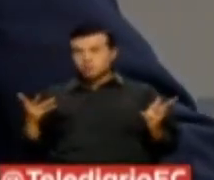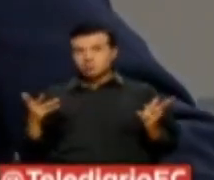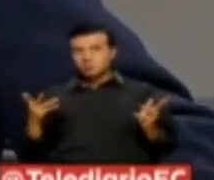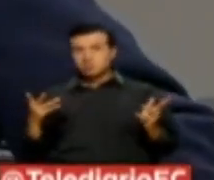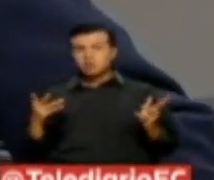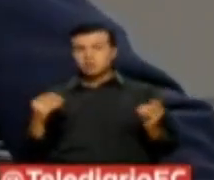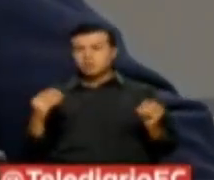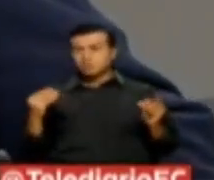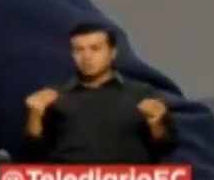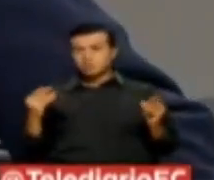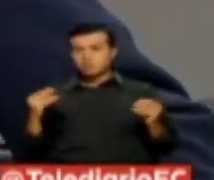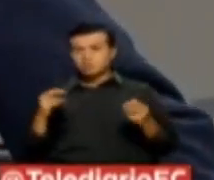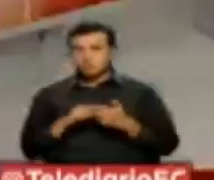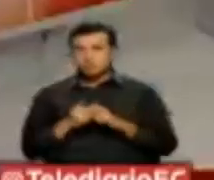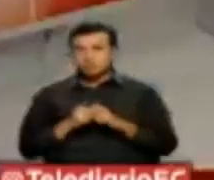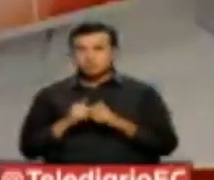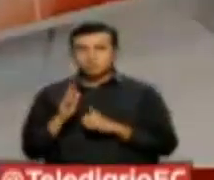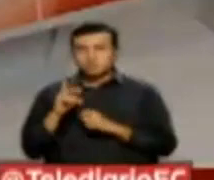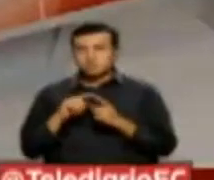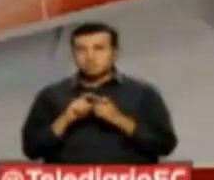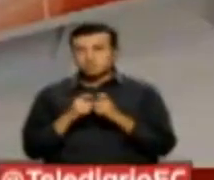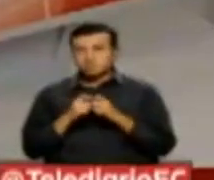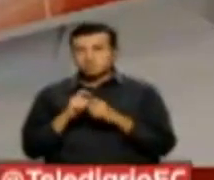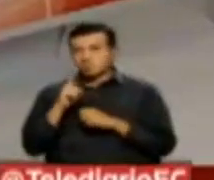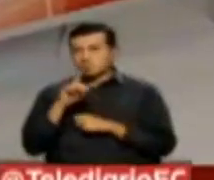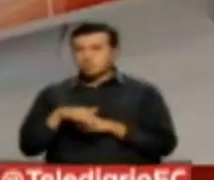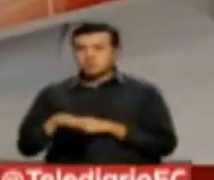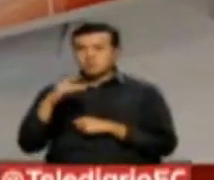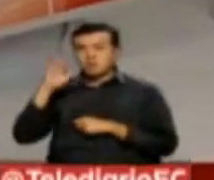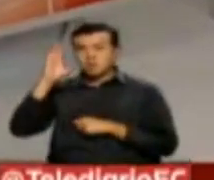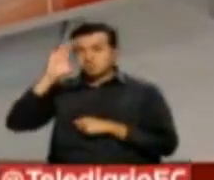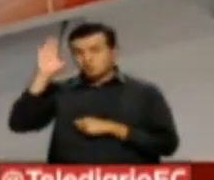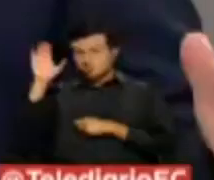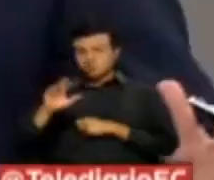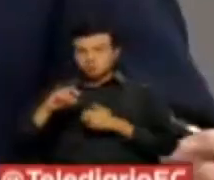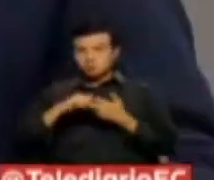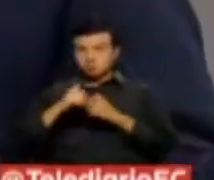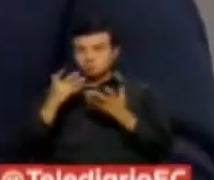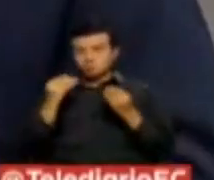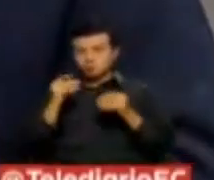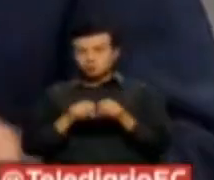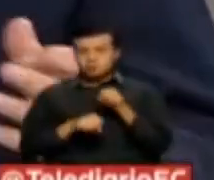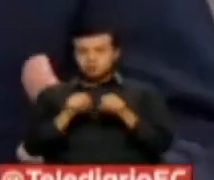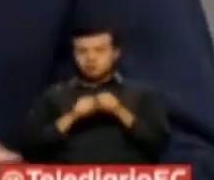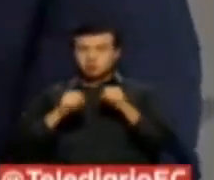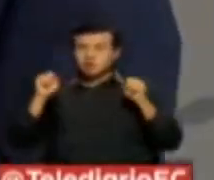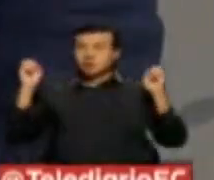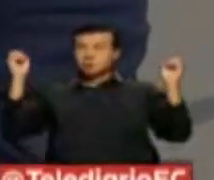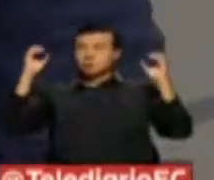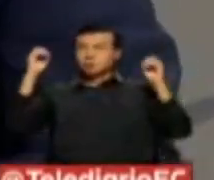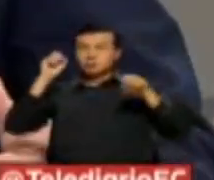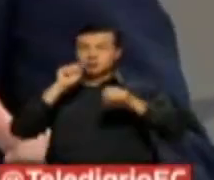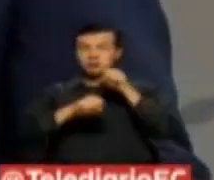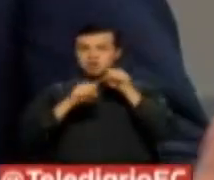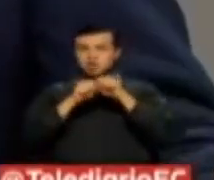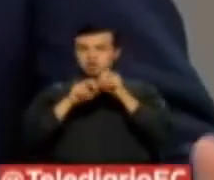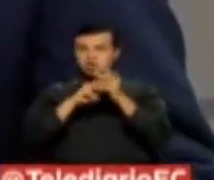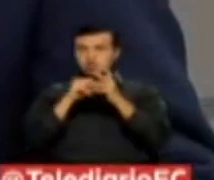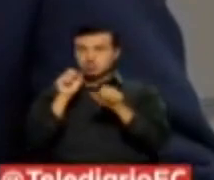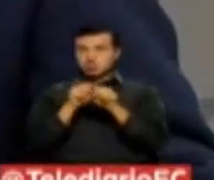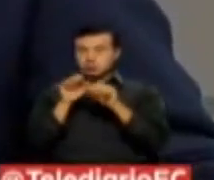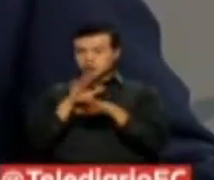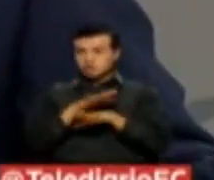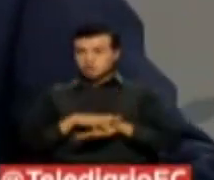verdaderos problemas sobre todo en climas cálidos por daño de los aires acondicionados esto implica un deterioro